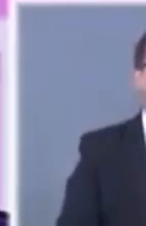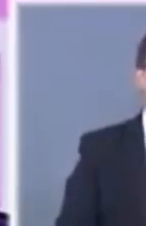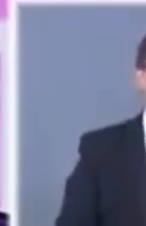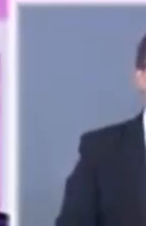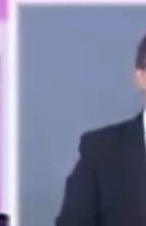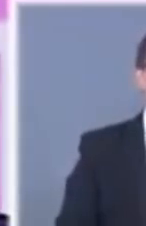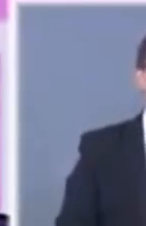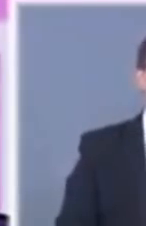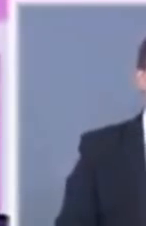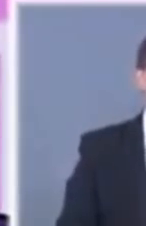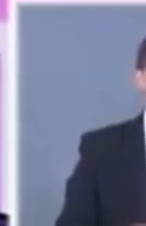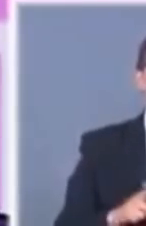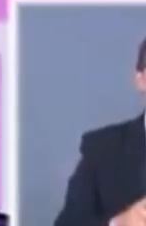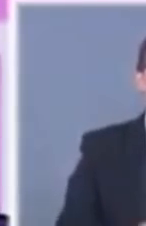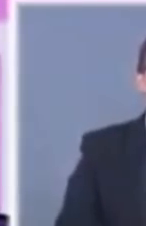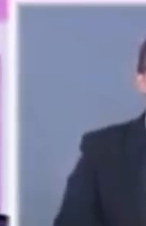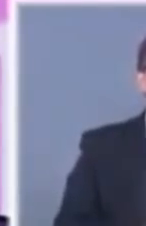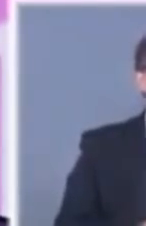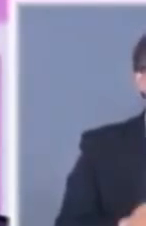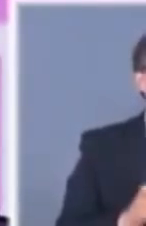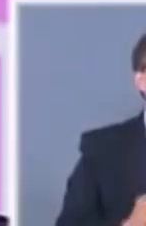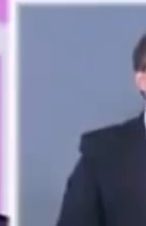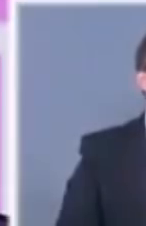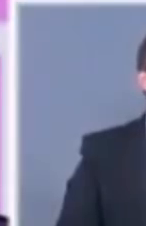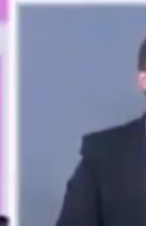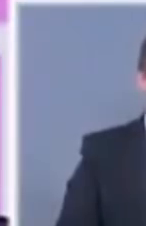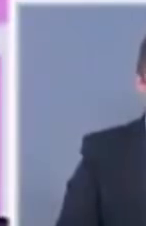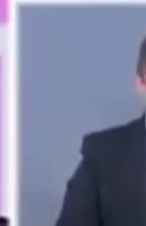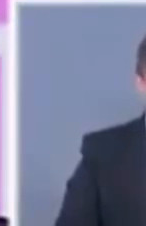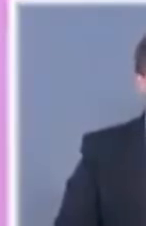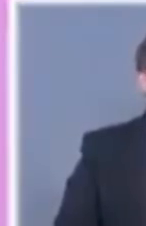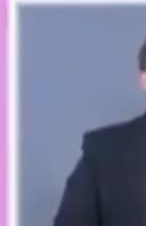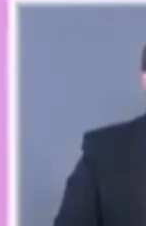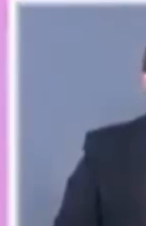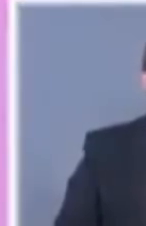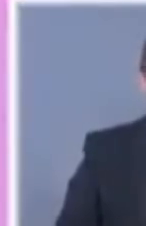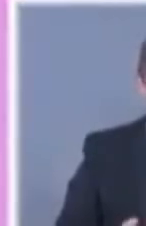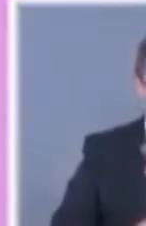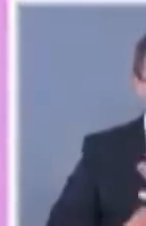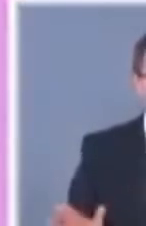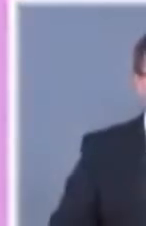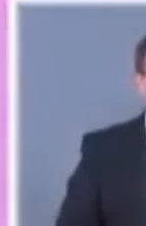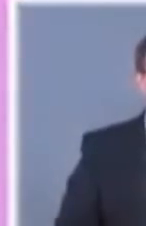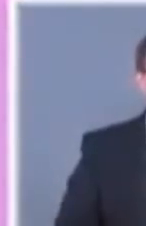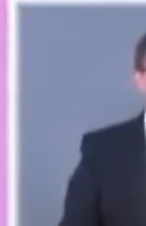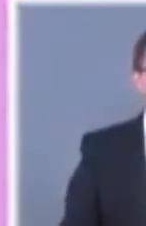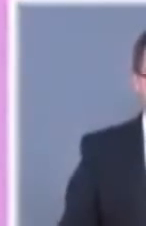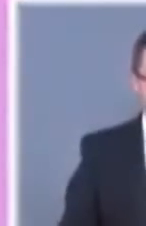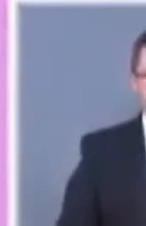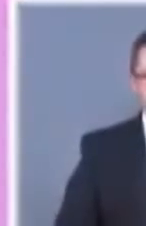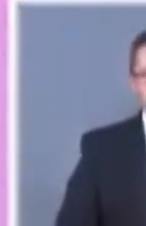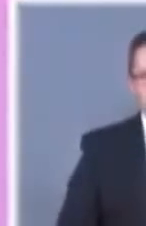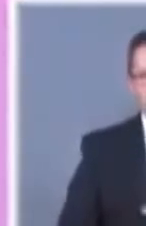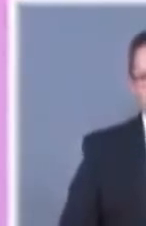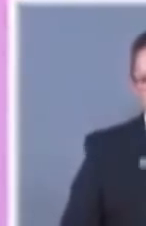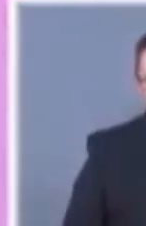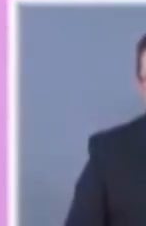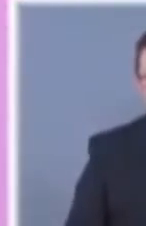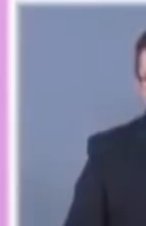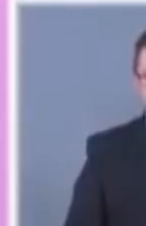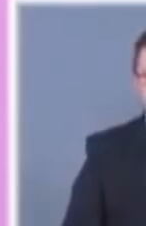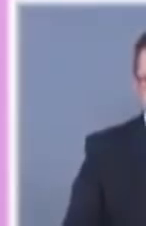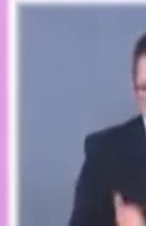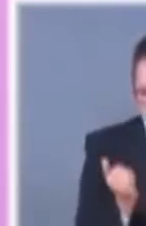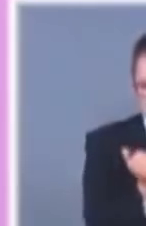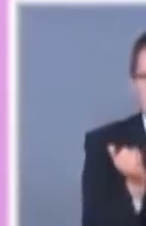quedan 17 segundos, candidato, ya no los quiere usar. No, candidato quiero Barbosa. Decir también que él ha sido parte de los gobiernos responsable del campo,